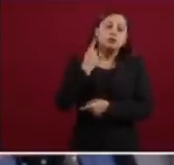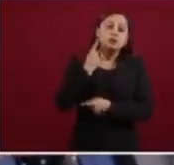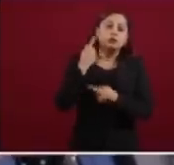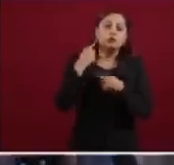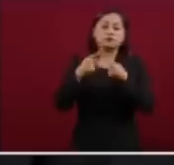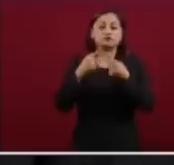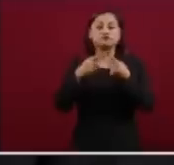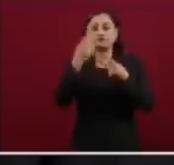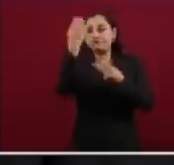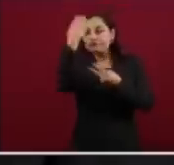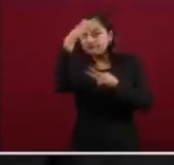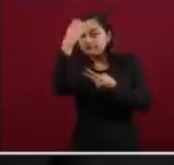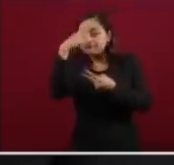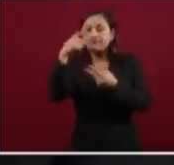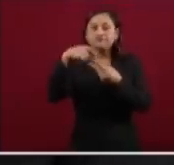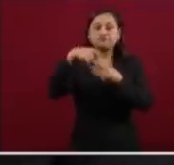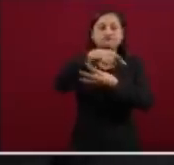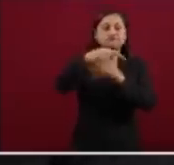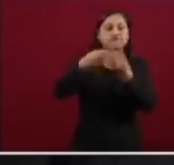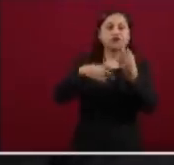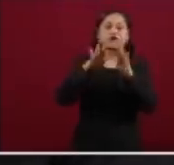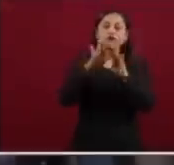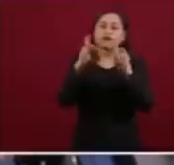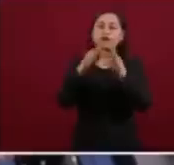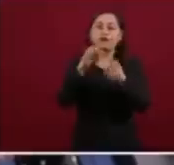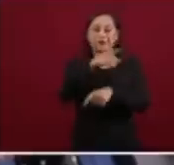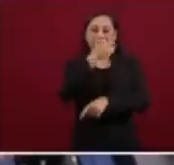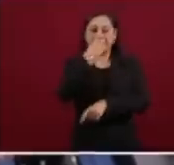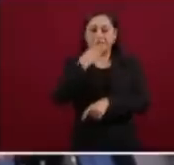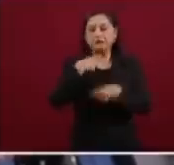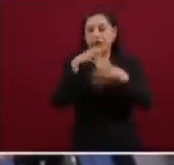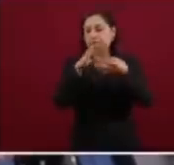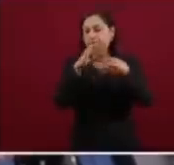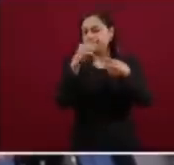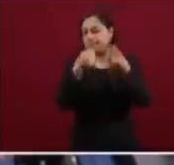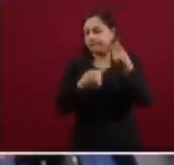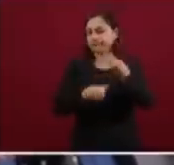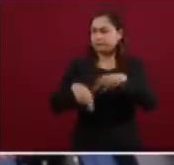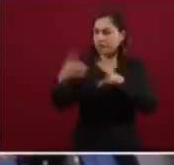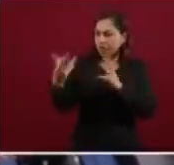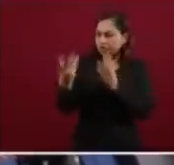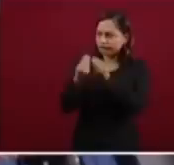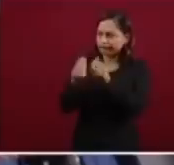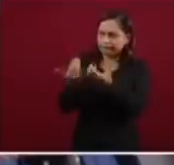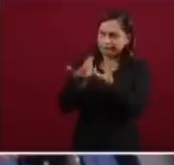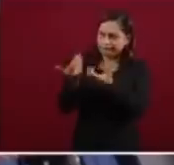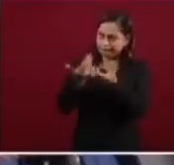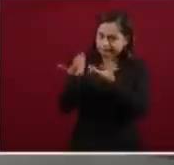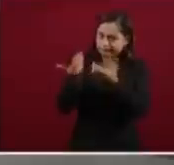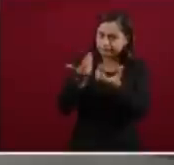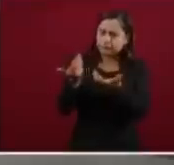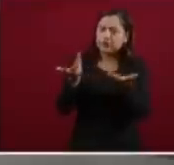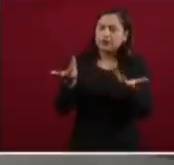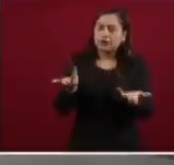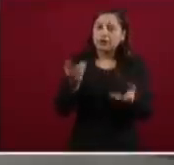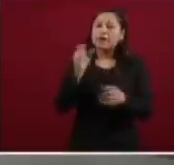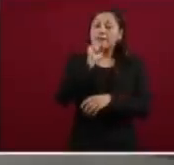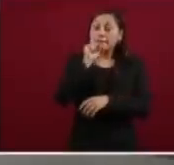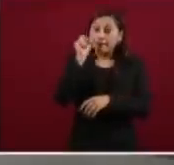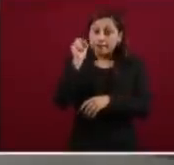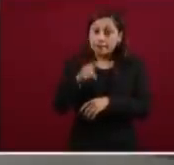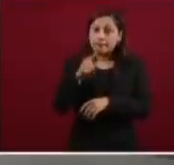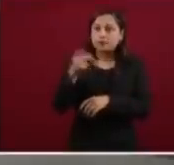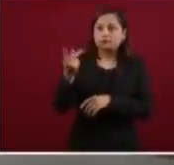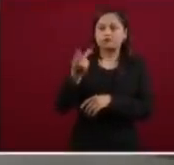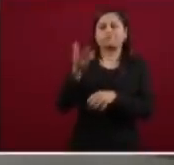bueno cambiar este modelo que bueno ya lo ha descrito cuál es la afectación que se ha tenido en las sociedades en estos